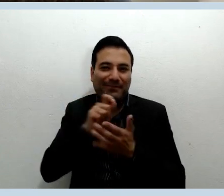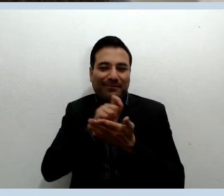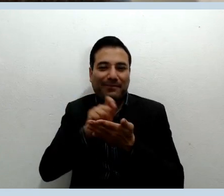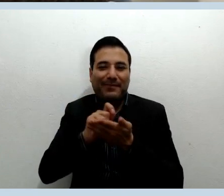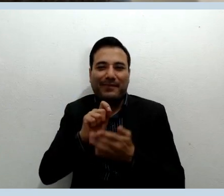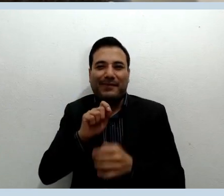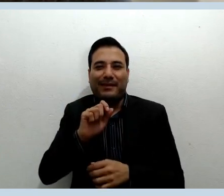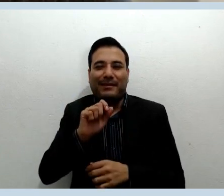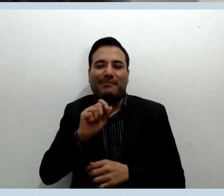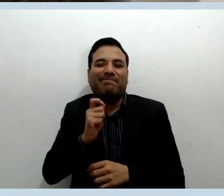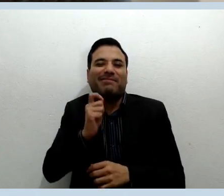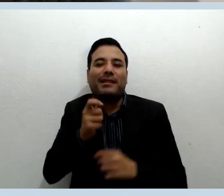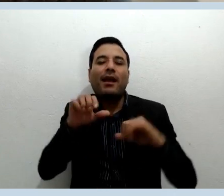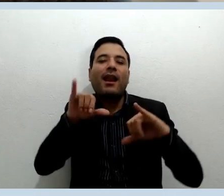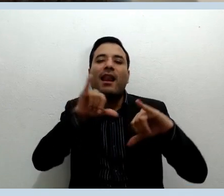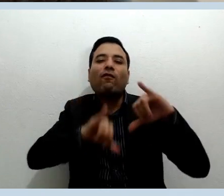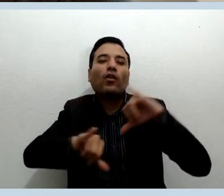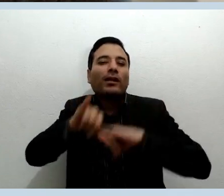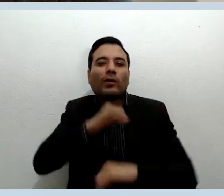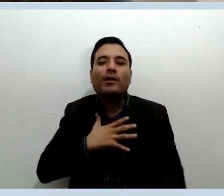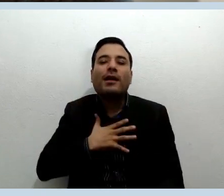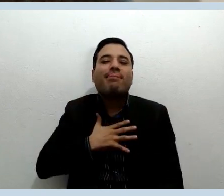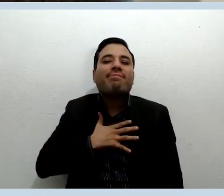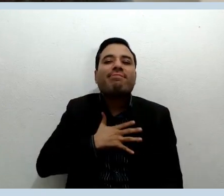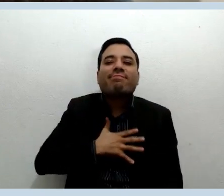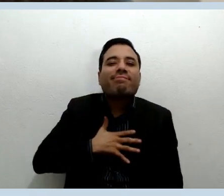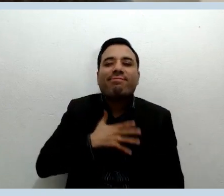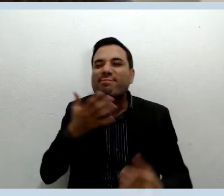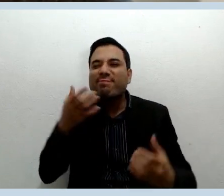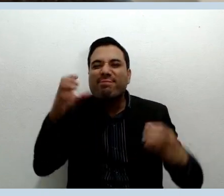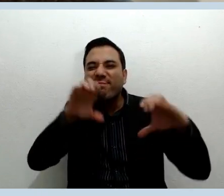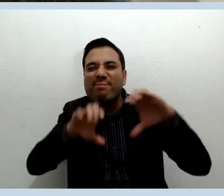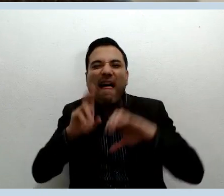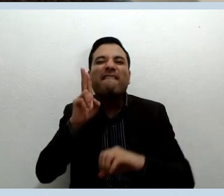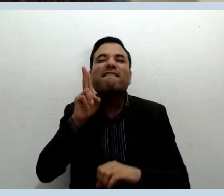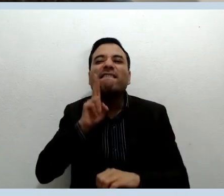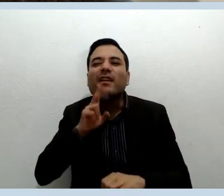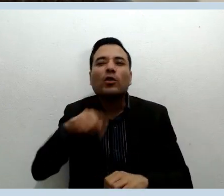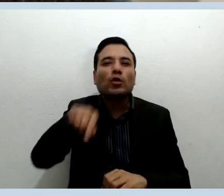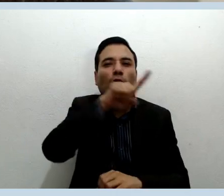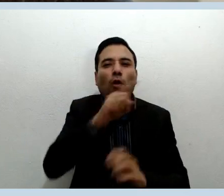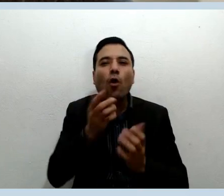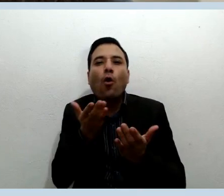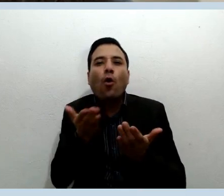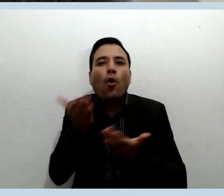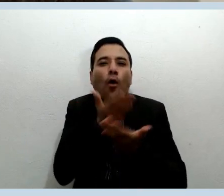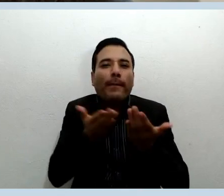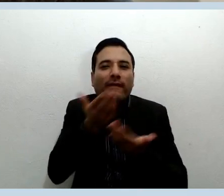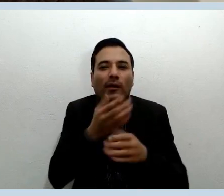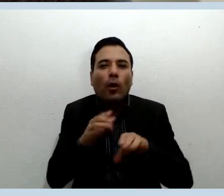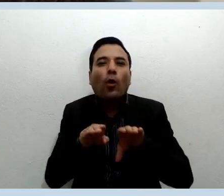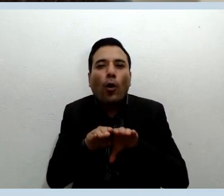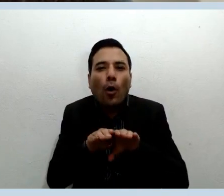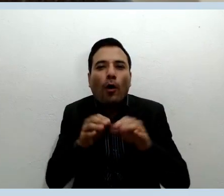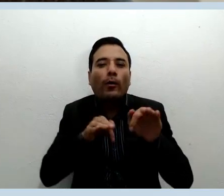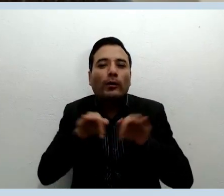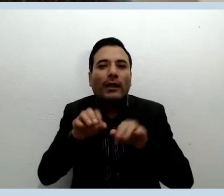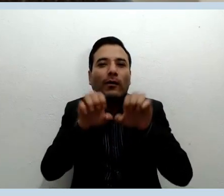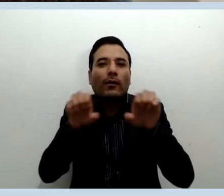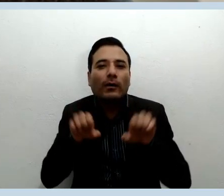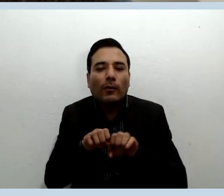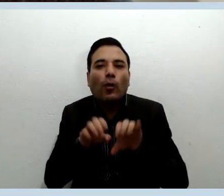así estamos explorando Cómo convivir Cómo ponerse de acuerdo y cómo trabajar en equipo eh con otras